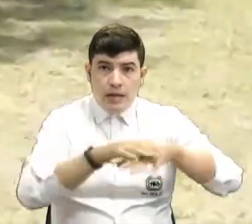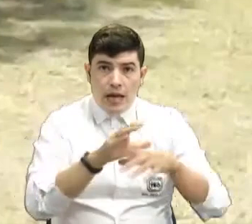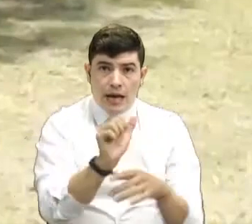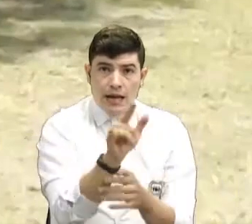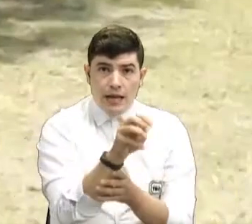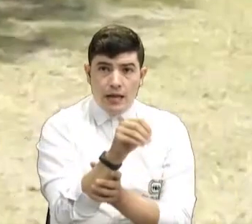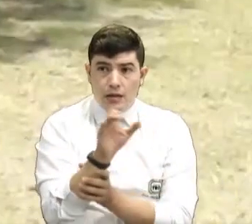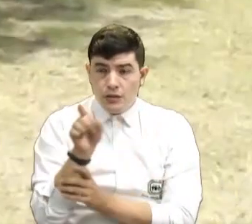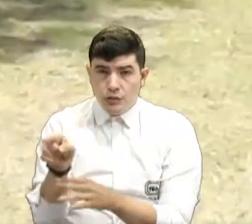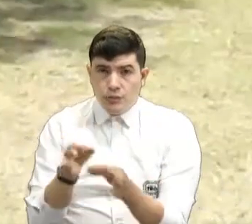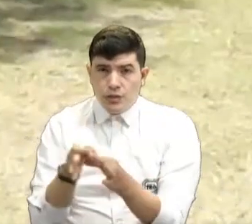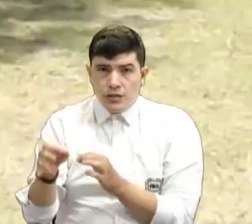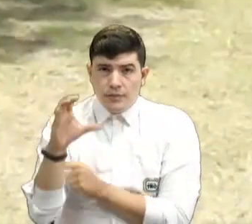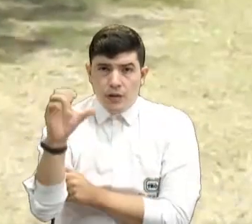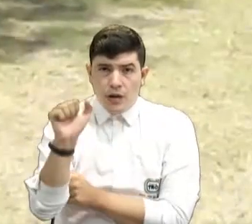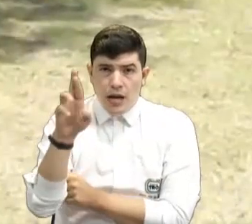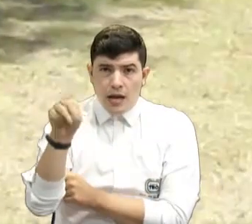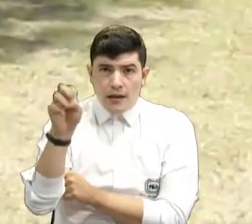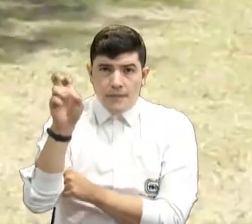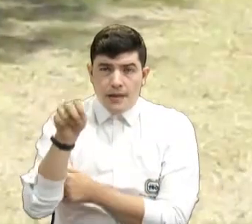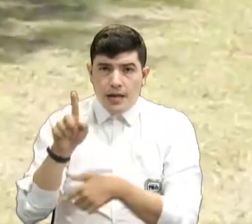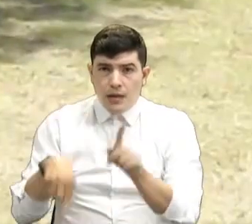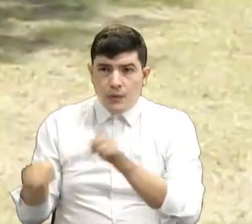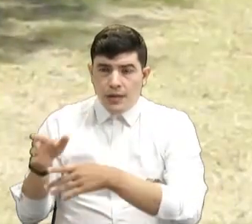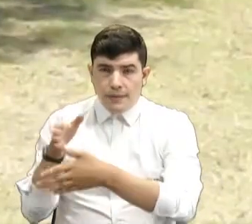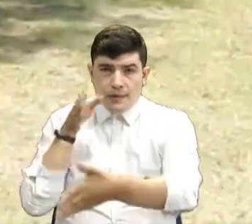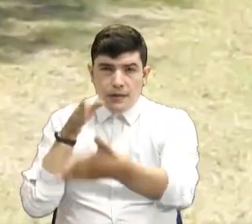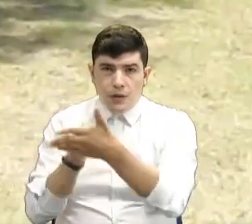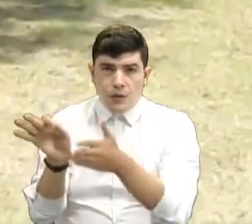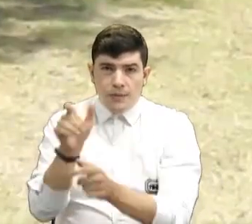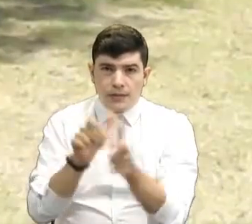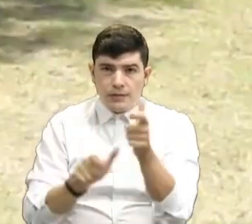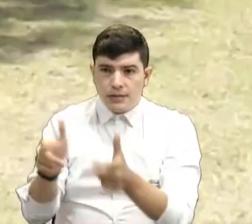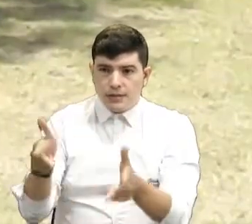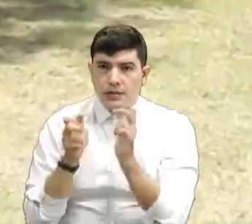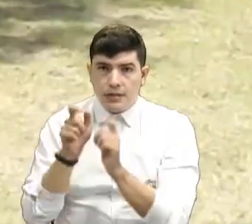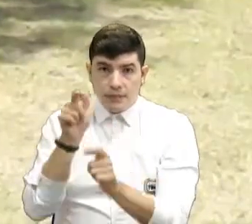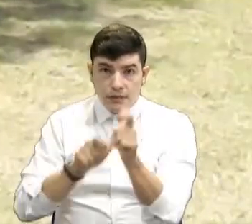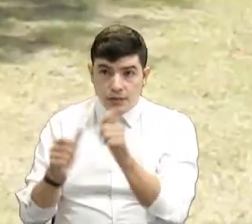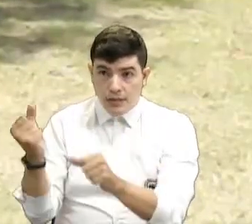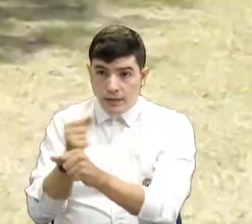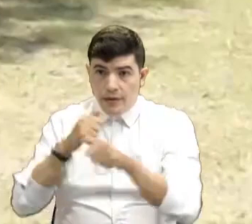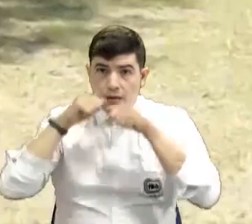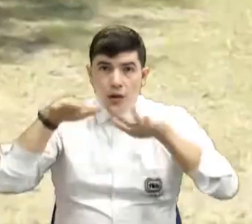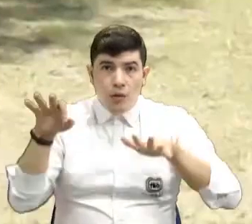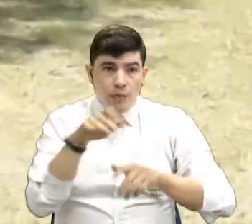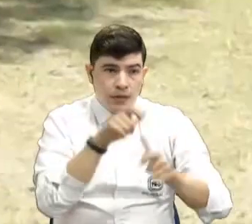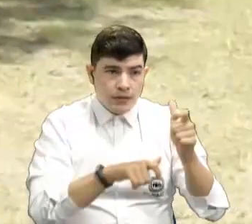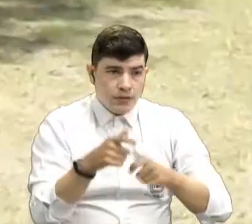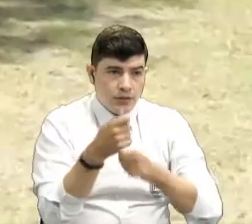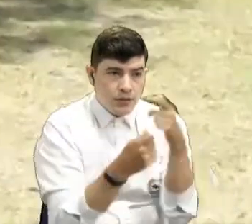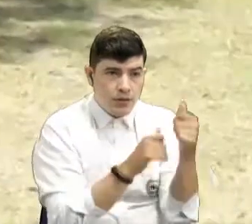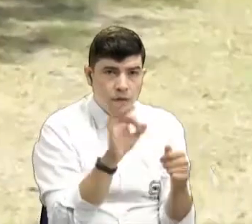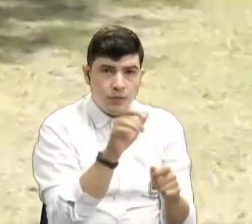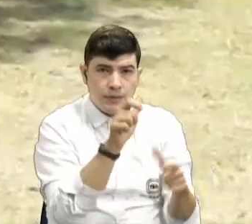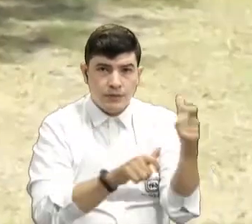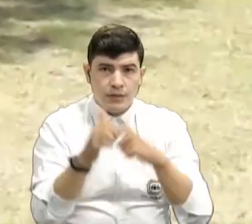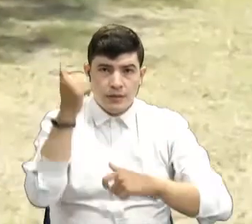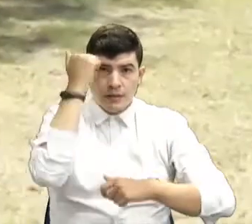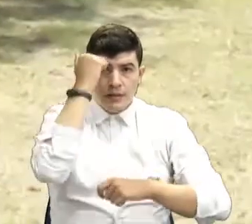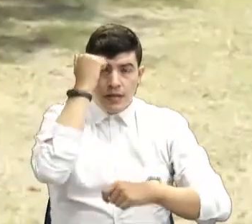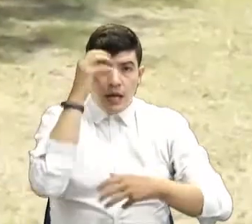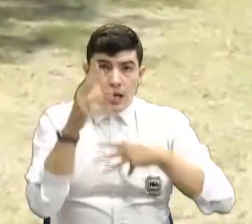Carmen se vienen presentando amenazas y extorsiones a funcionarios públicos, a varios comerciantes y docentes, pero el panorama aún es